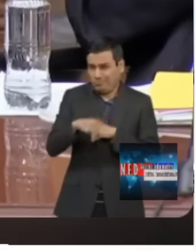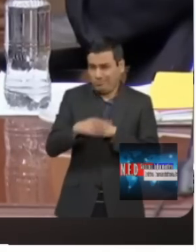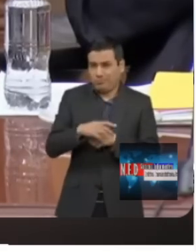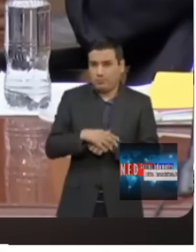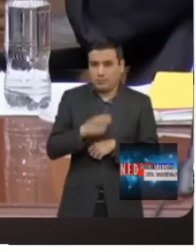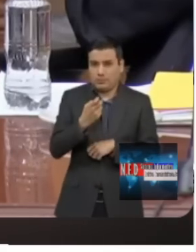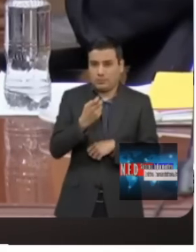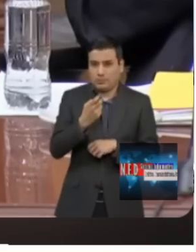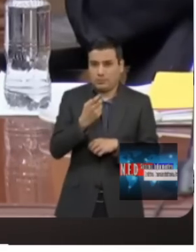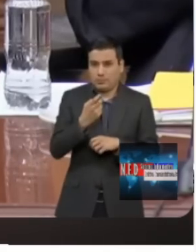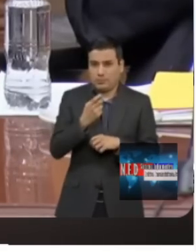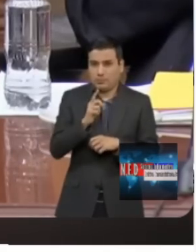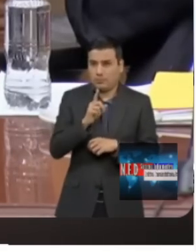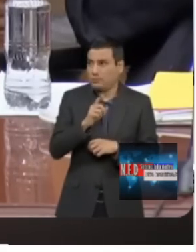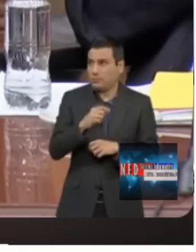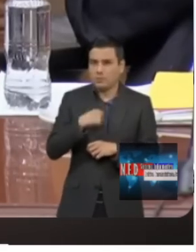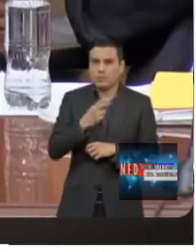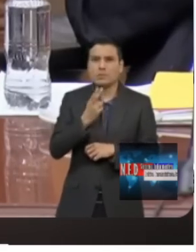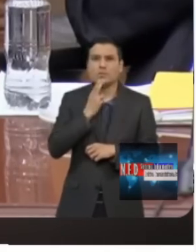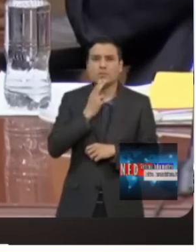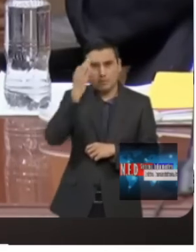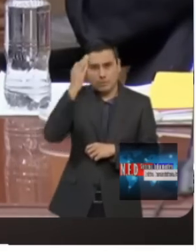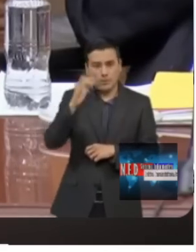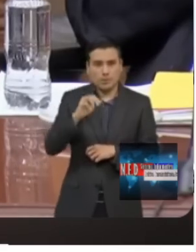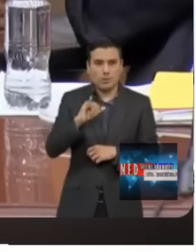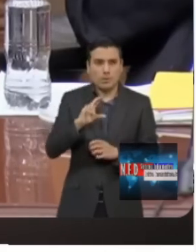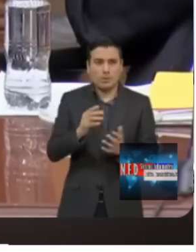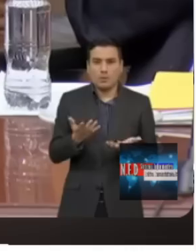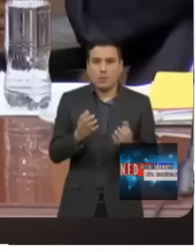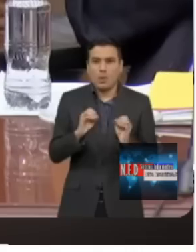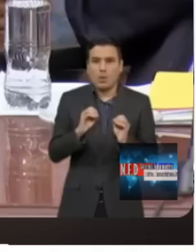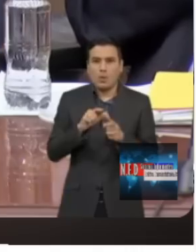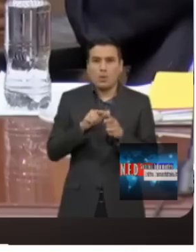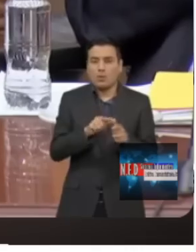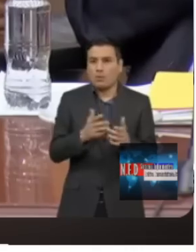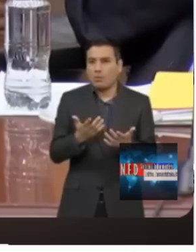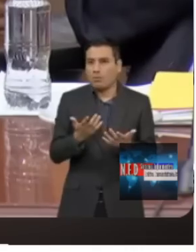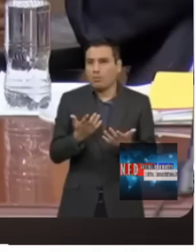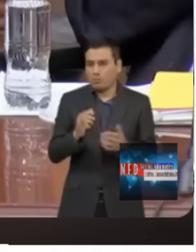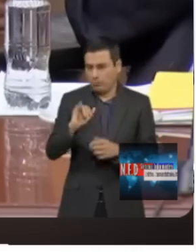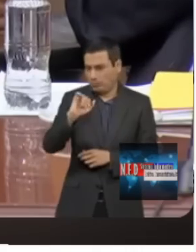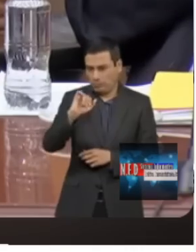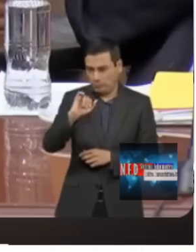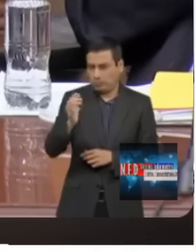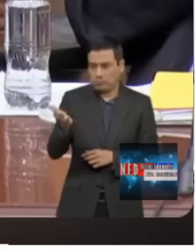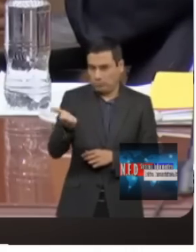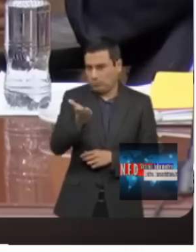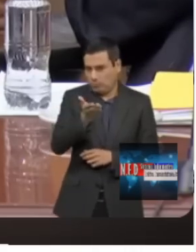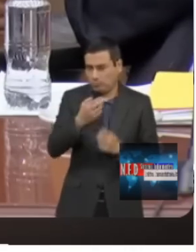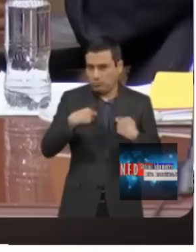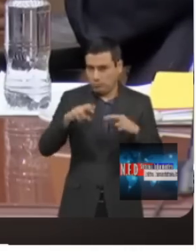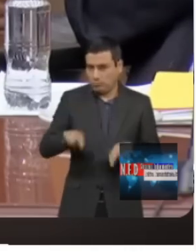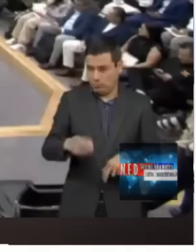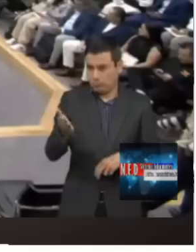645 millones de pesos que bien hubieran servido para los programas sociales. Amigos y